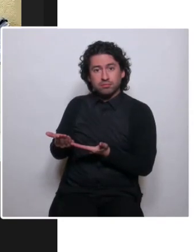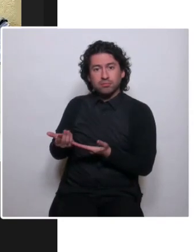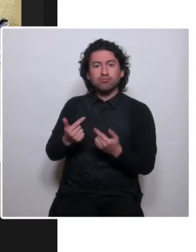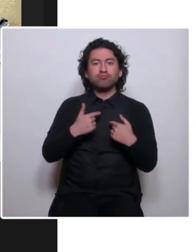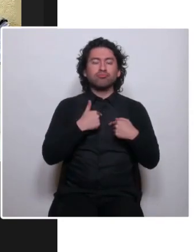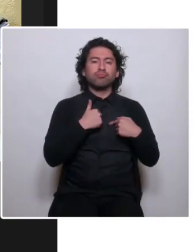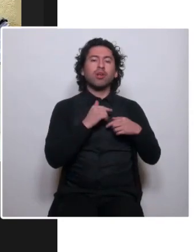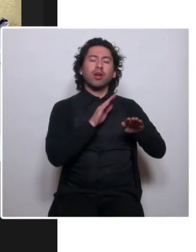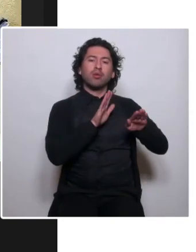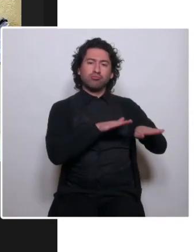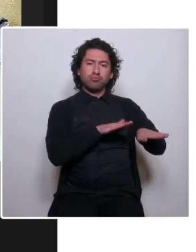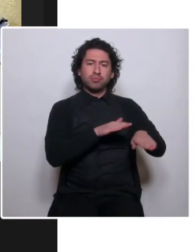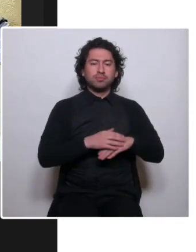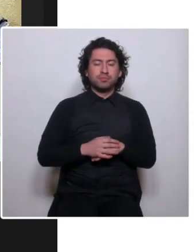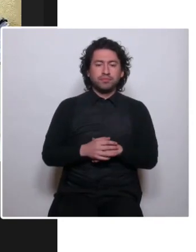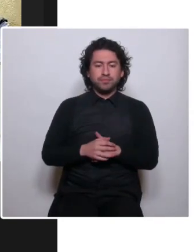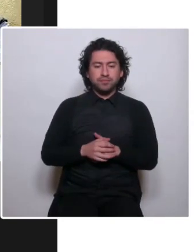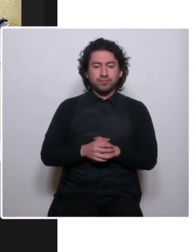Apruebo.